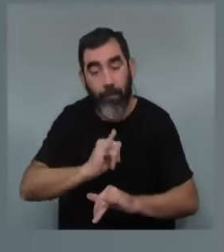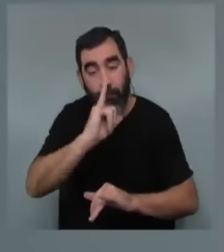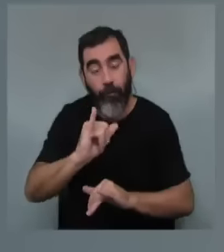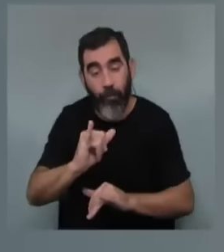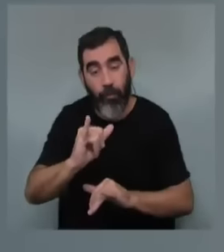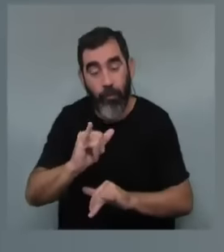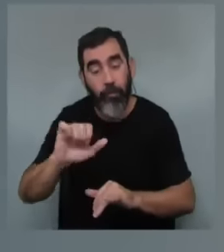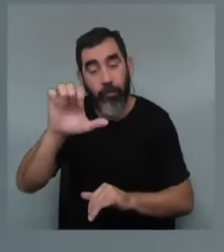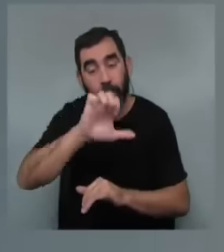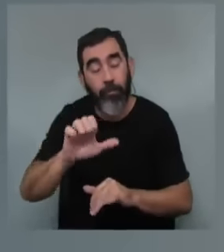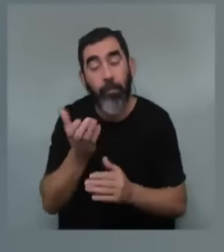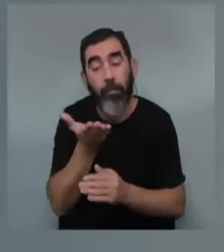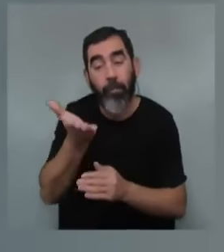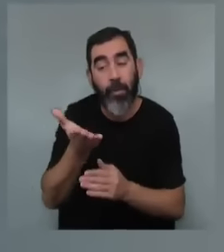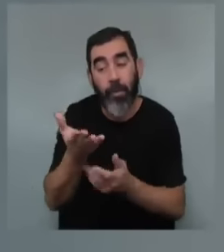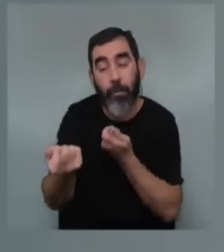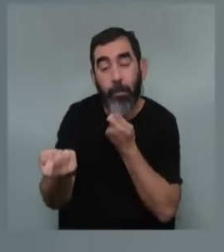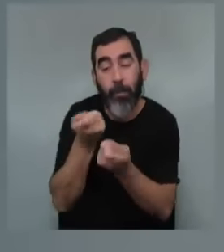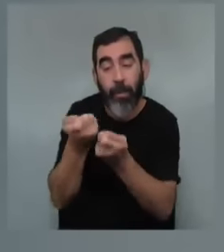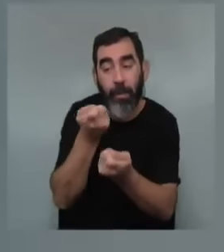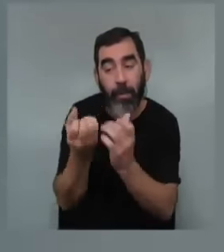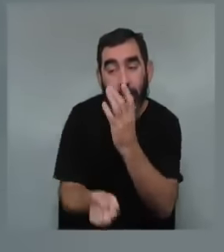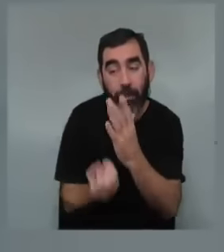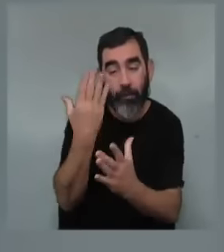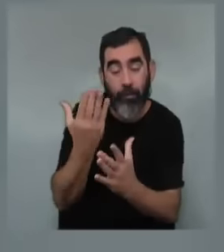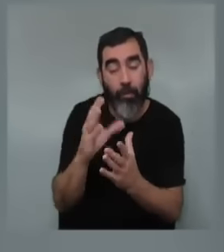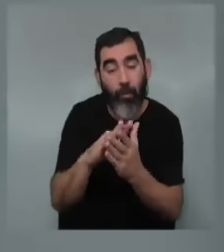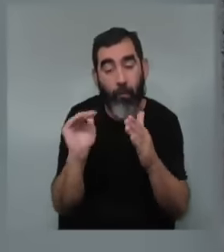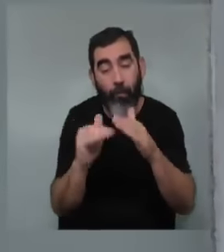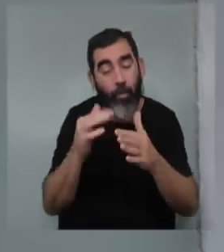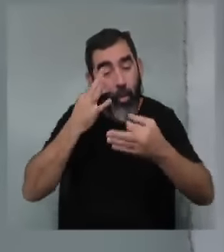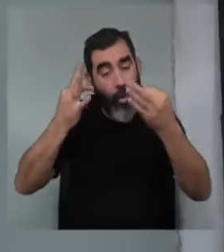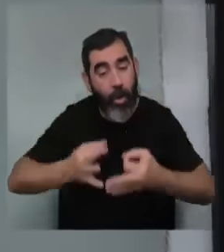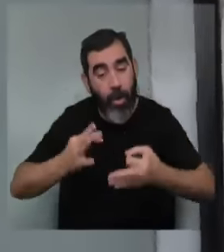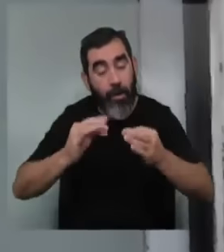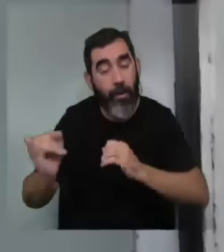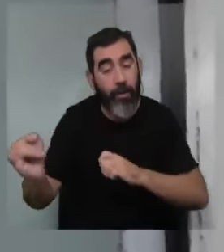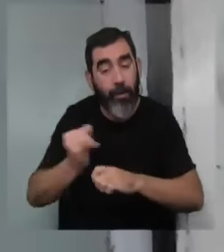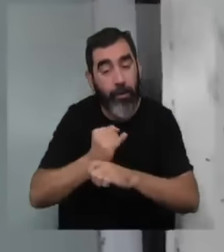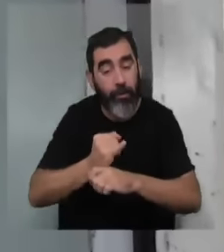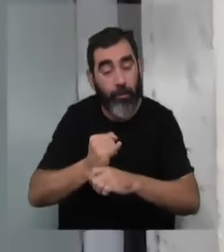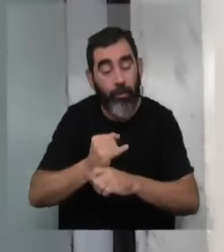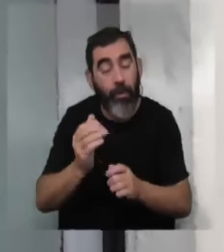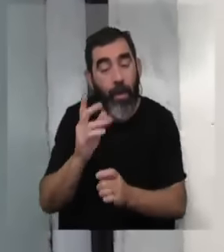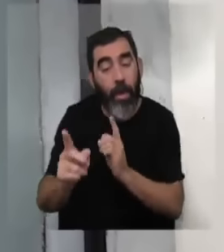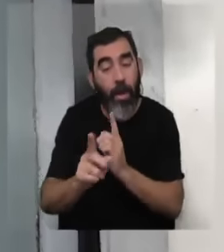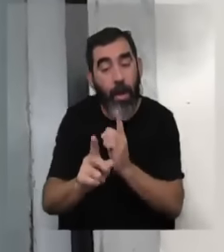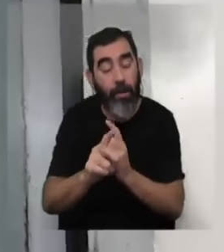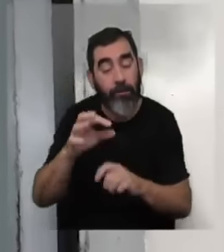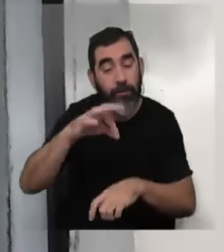mutualista de acceder a un nuevo fidom financiado con el fondo de garantía de las instituciones de asistencia